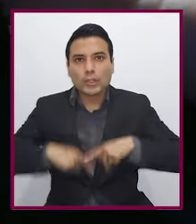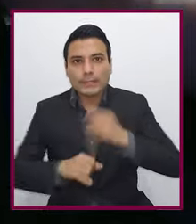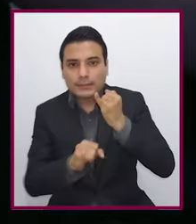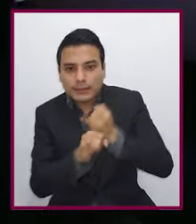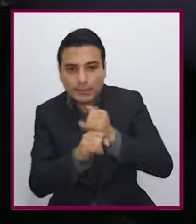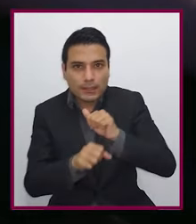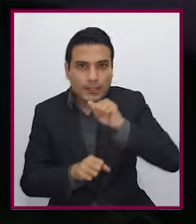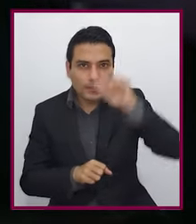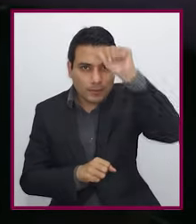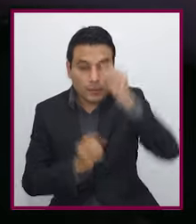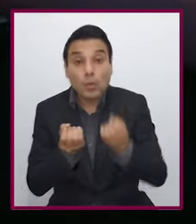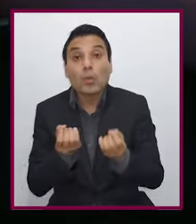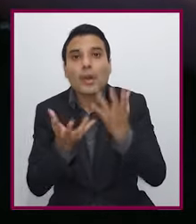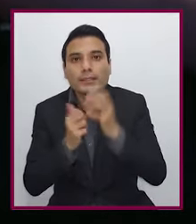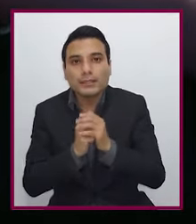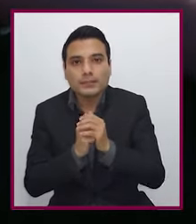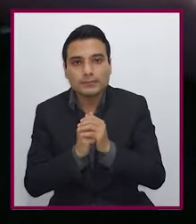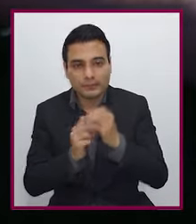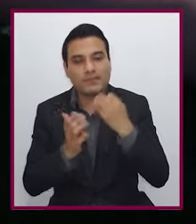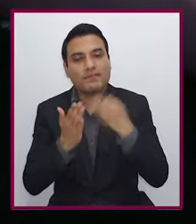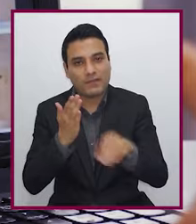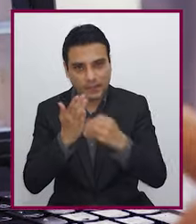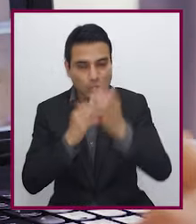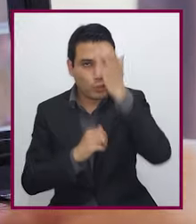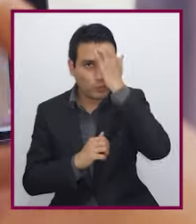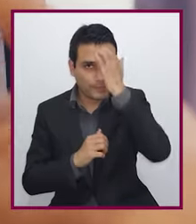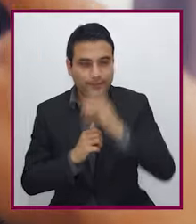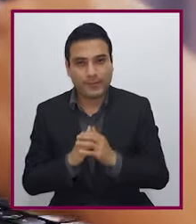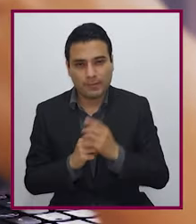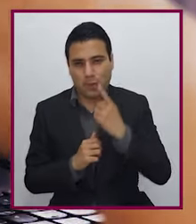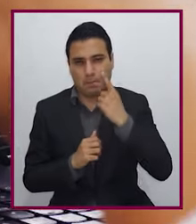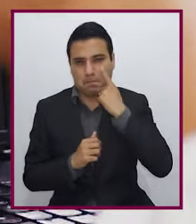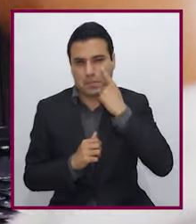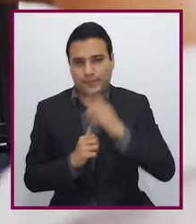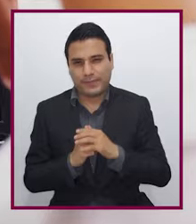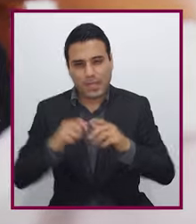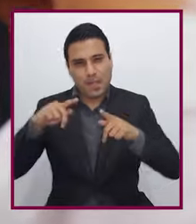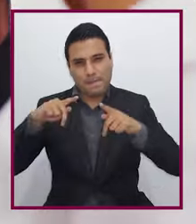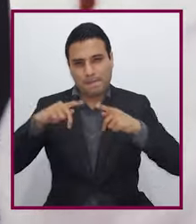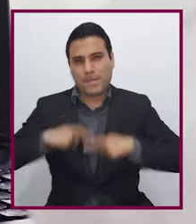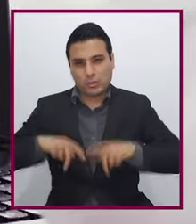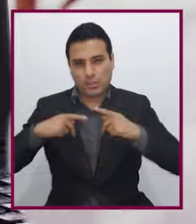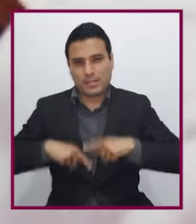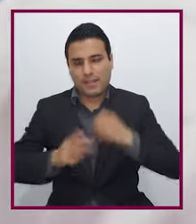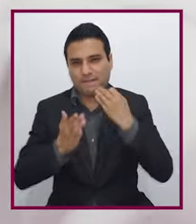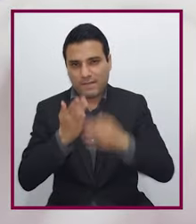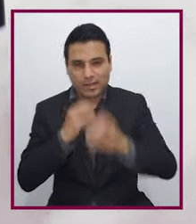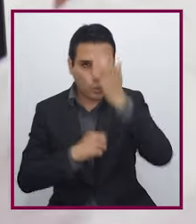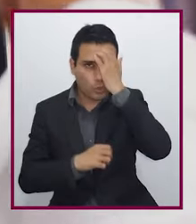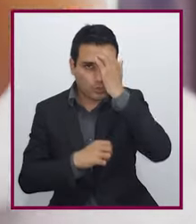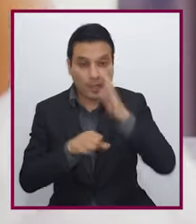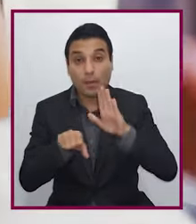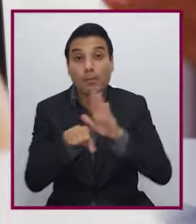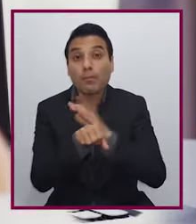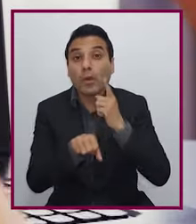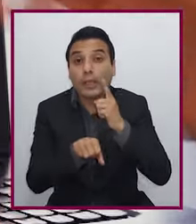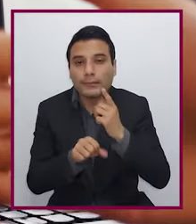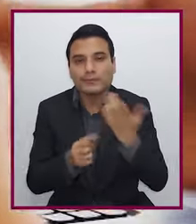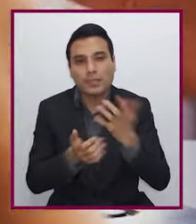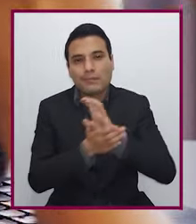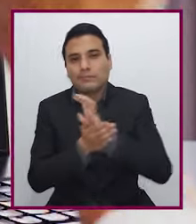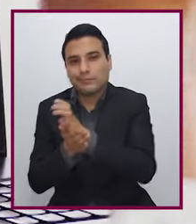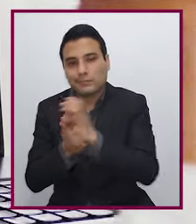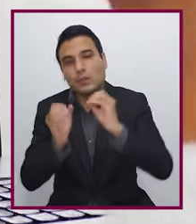sobre cuántas personas analfabetas digitales existen. Lo que sí sabemos es que los factores más comunes que causan la falta de educación